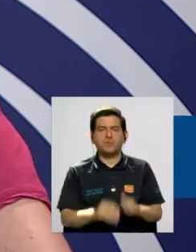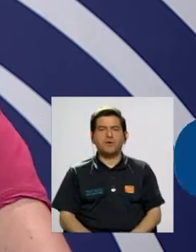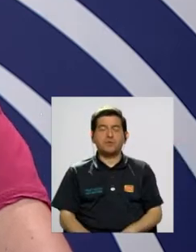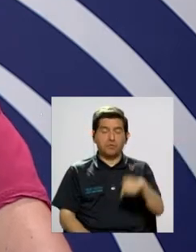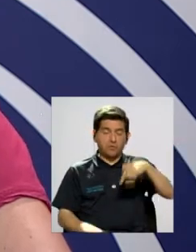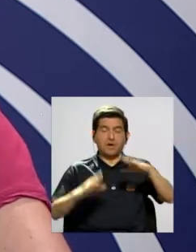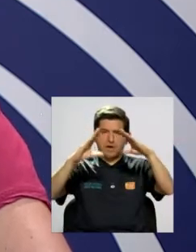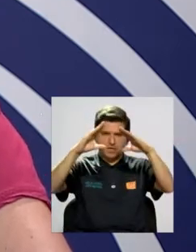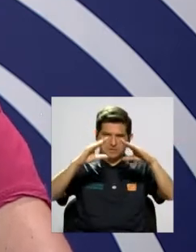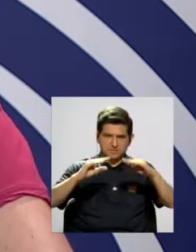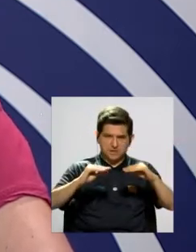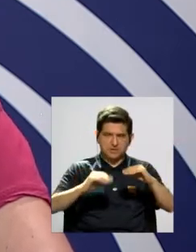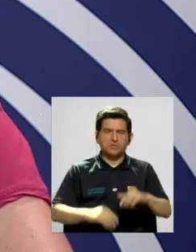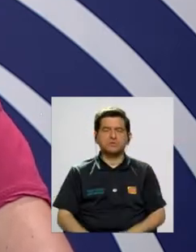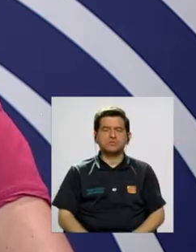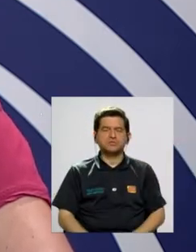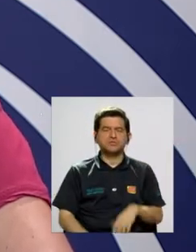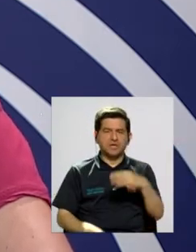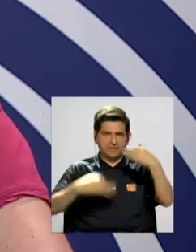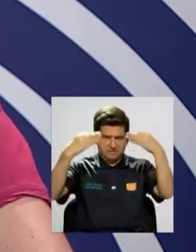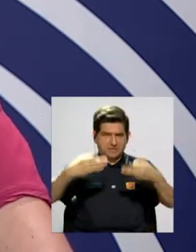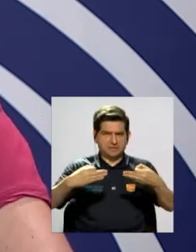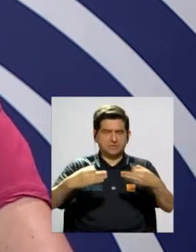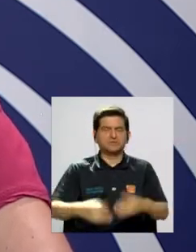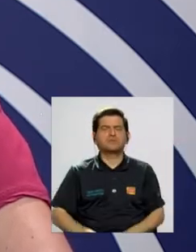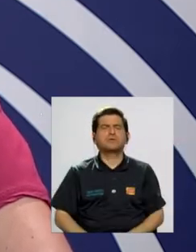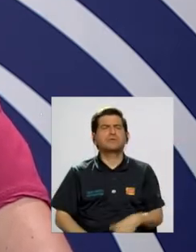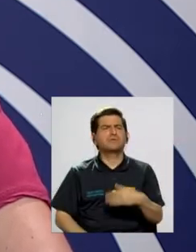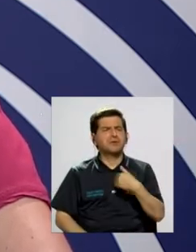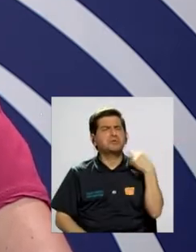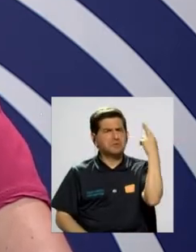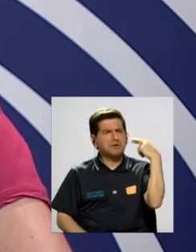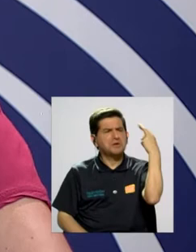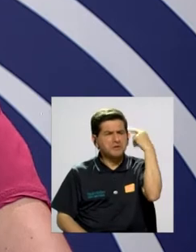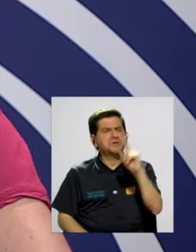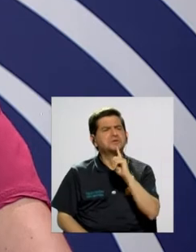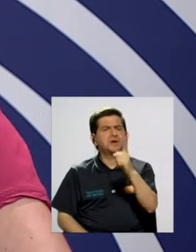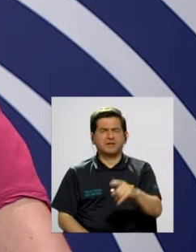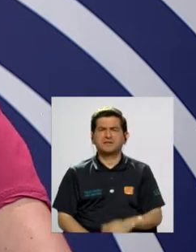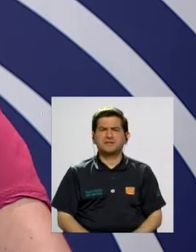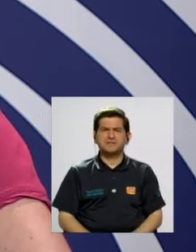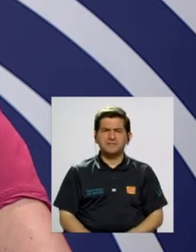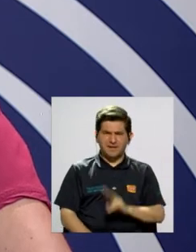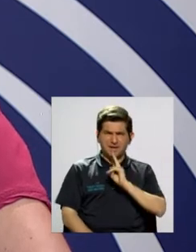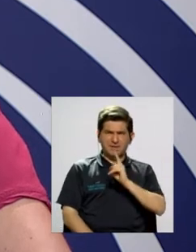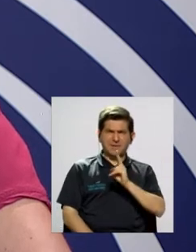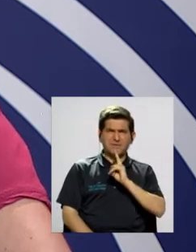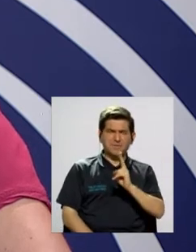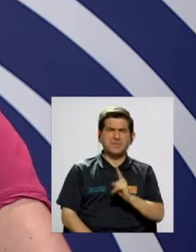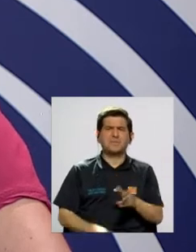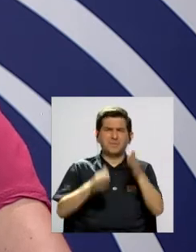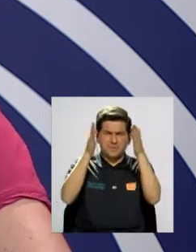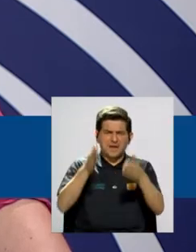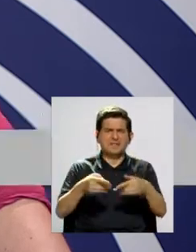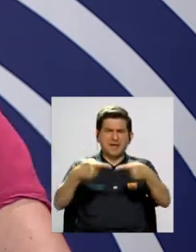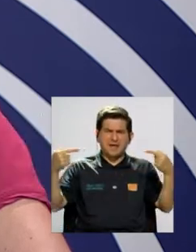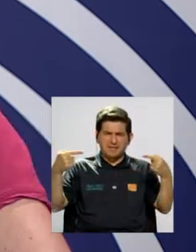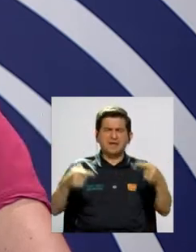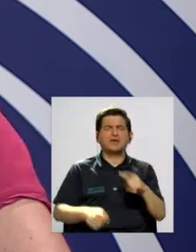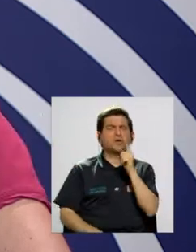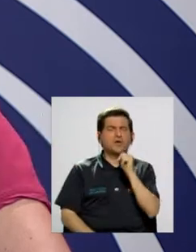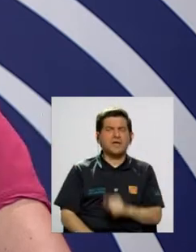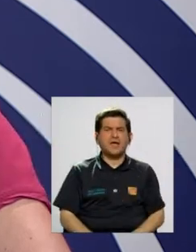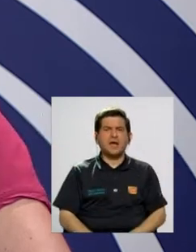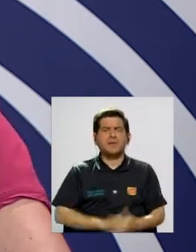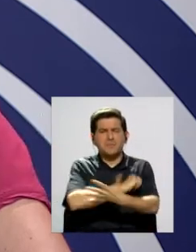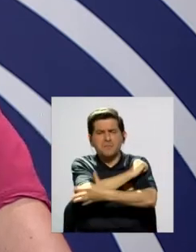esta noche, en este día, y creo que lleva mucha razón en decir quiénes son nuestros verdaderos enemigos, ¿verdad? La pobreza, la